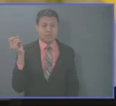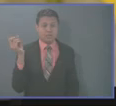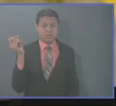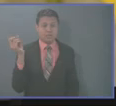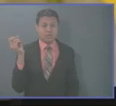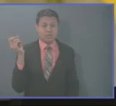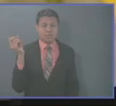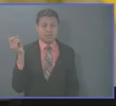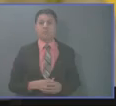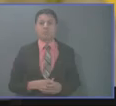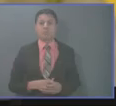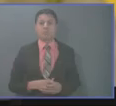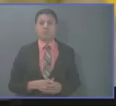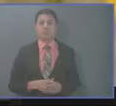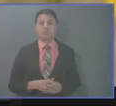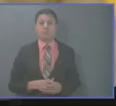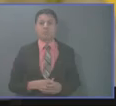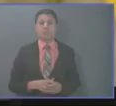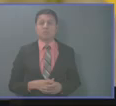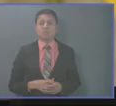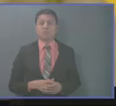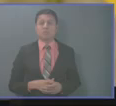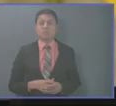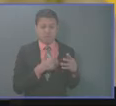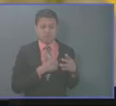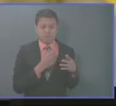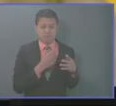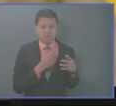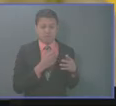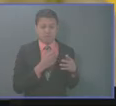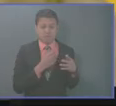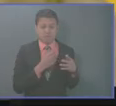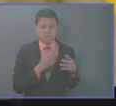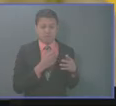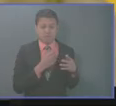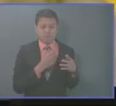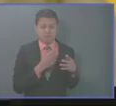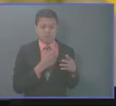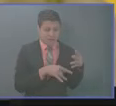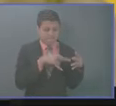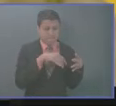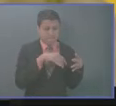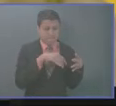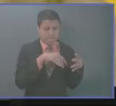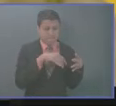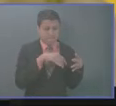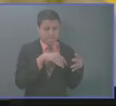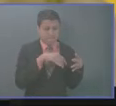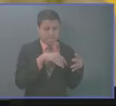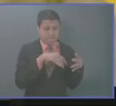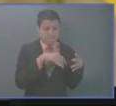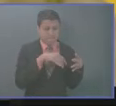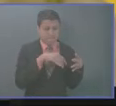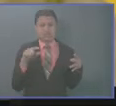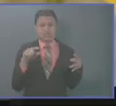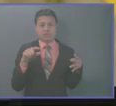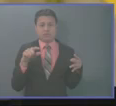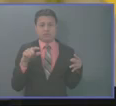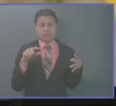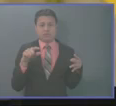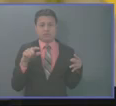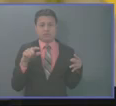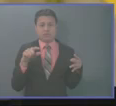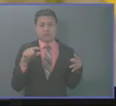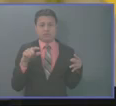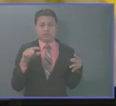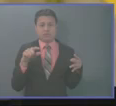esta puesta en pausa de la Ley de Responsabilidad Fiscal obliga a esa pausa en